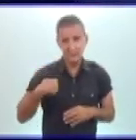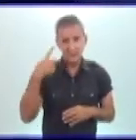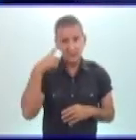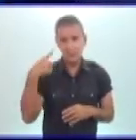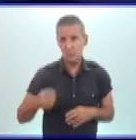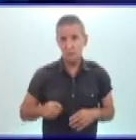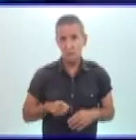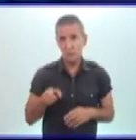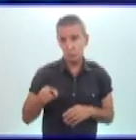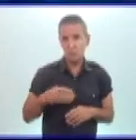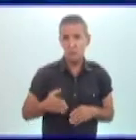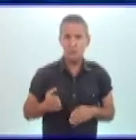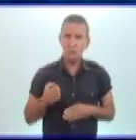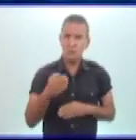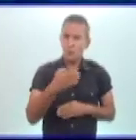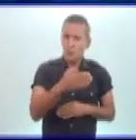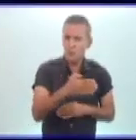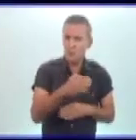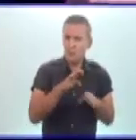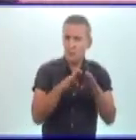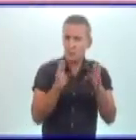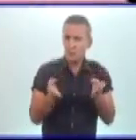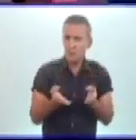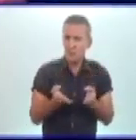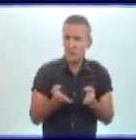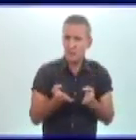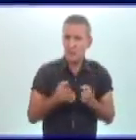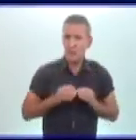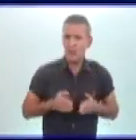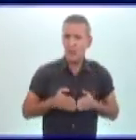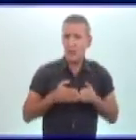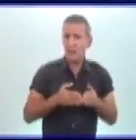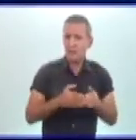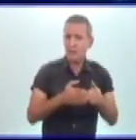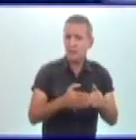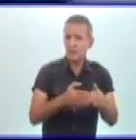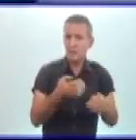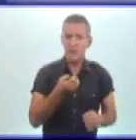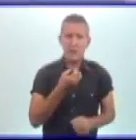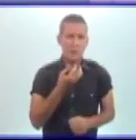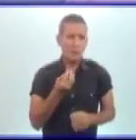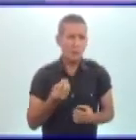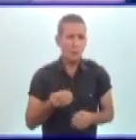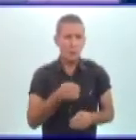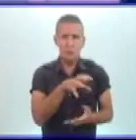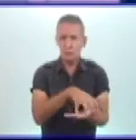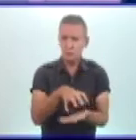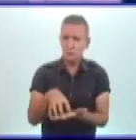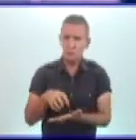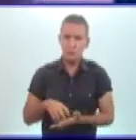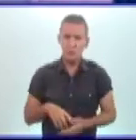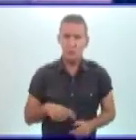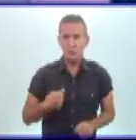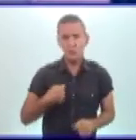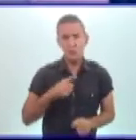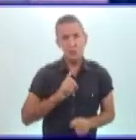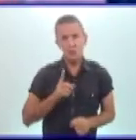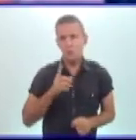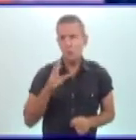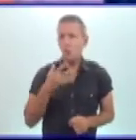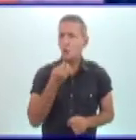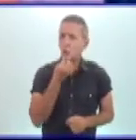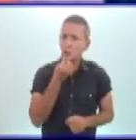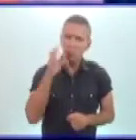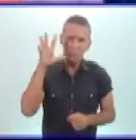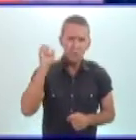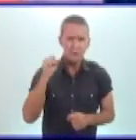por el mundo y viajado por doquier, mas no puedo entender si hay tanto